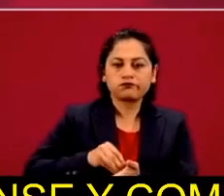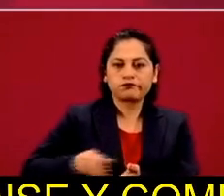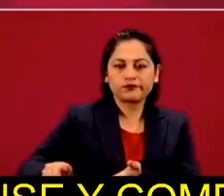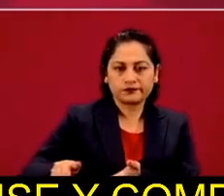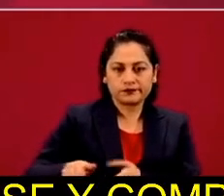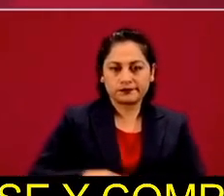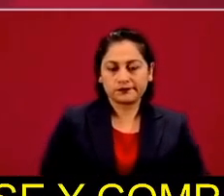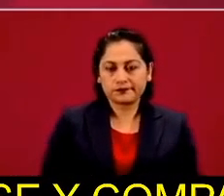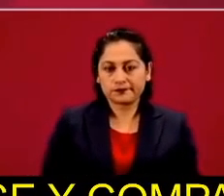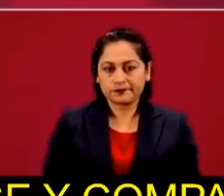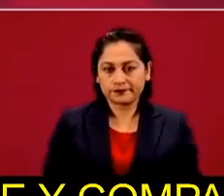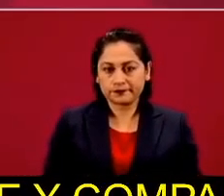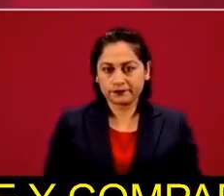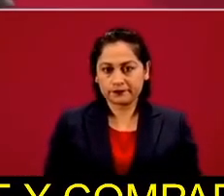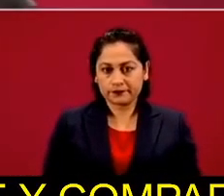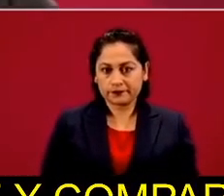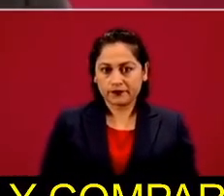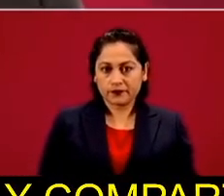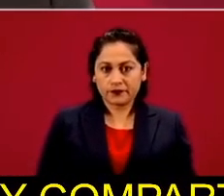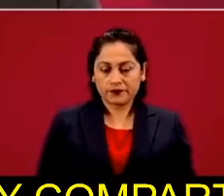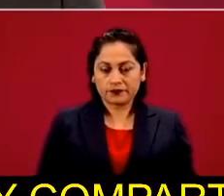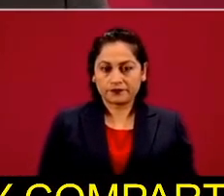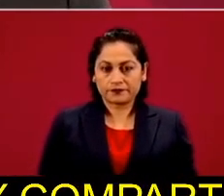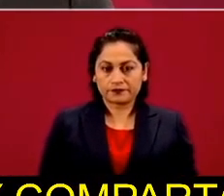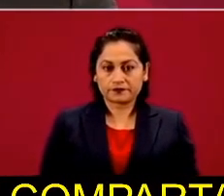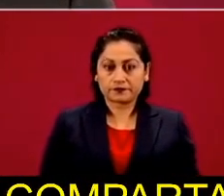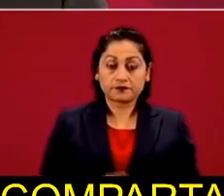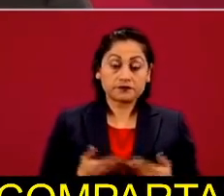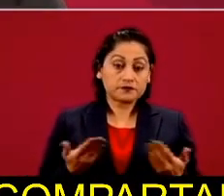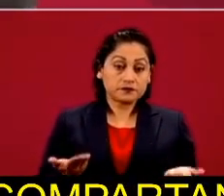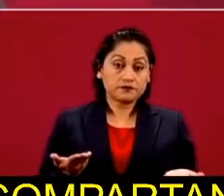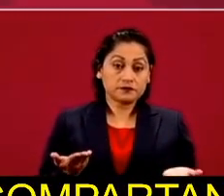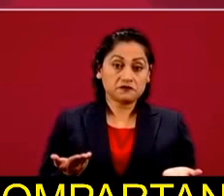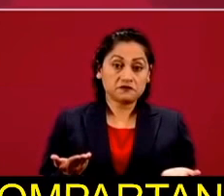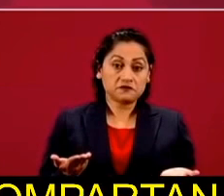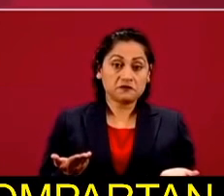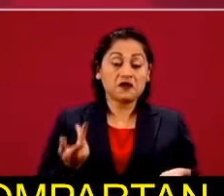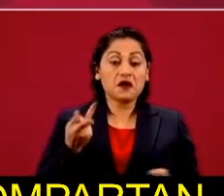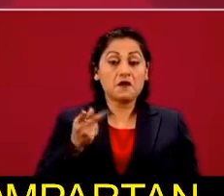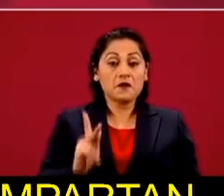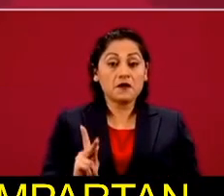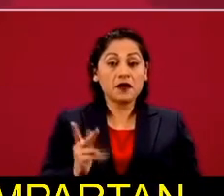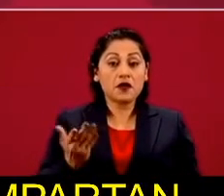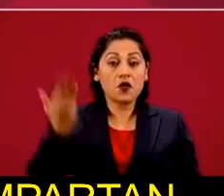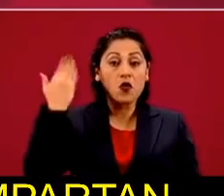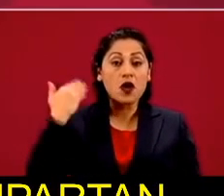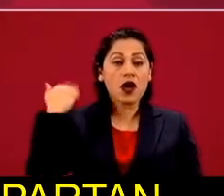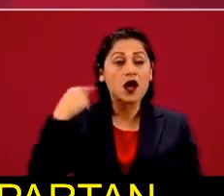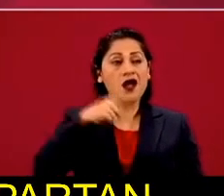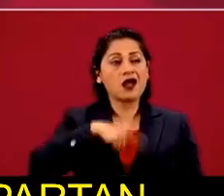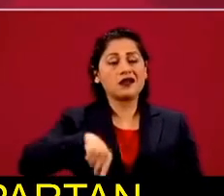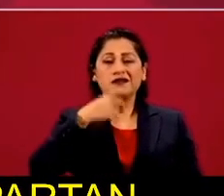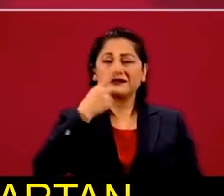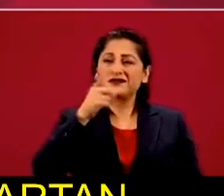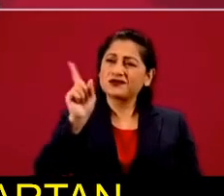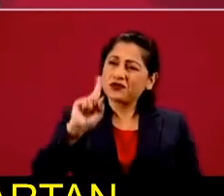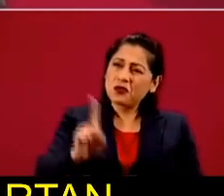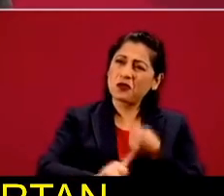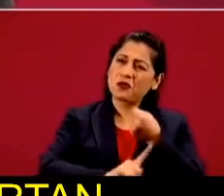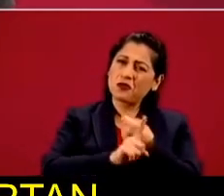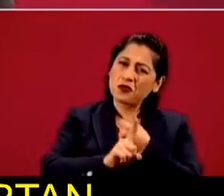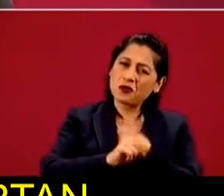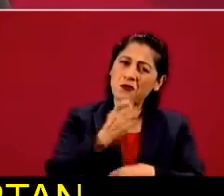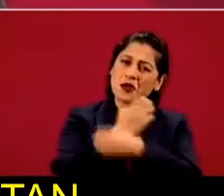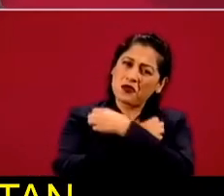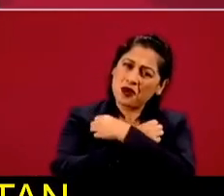Y siempre se hablaba de que el problema era la falta de educación, el